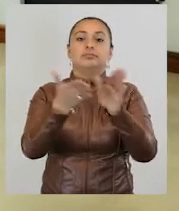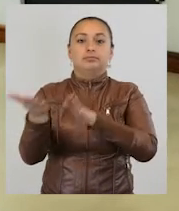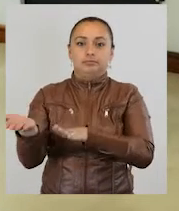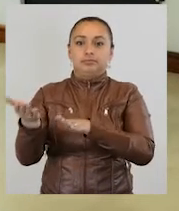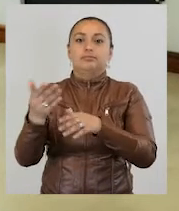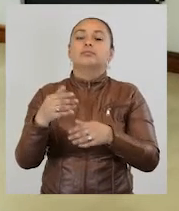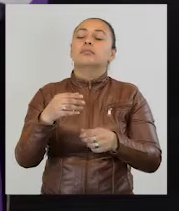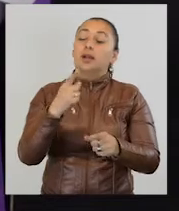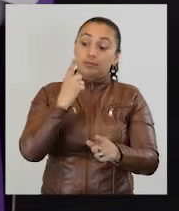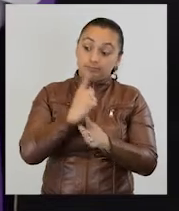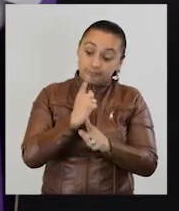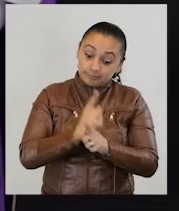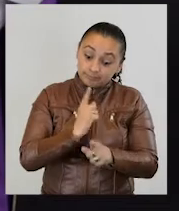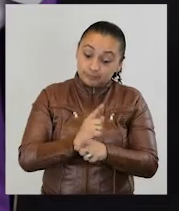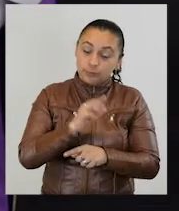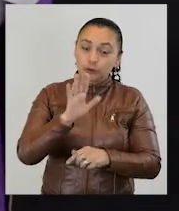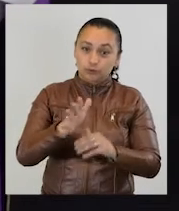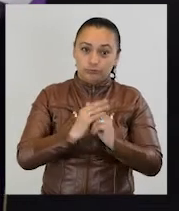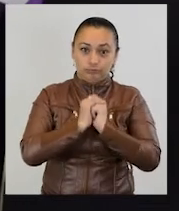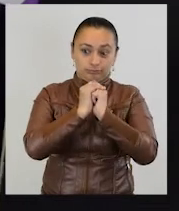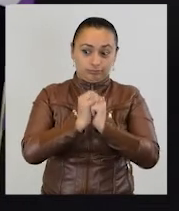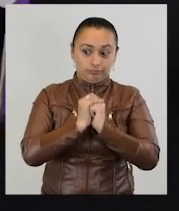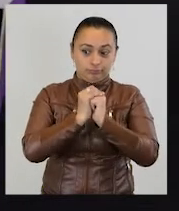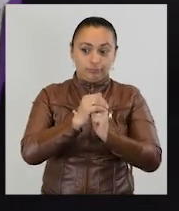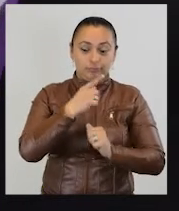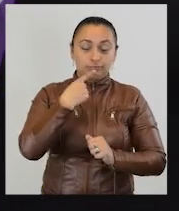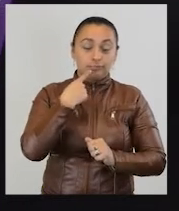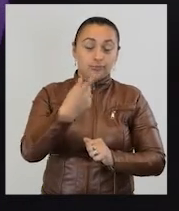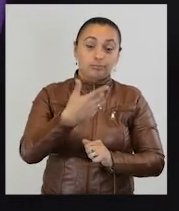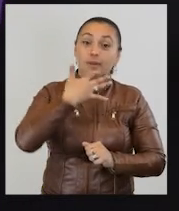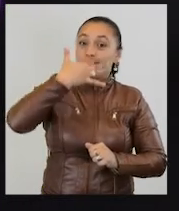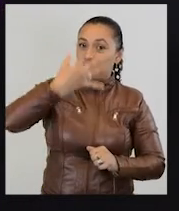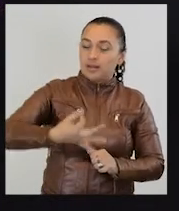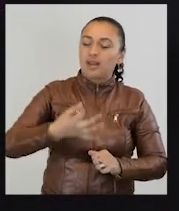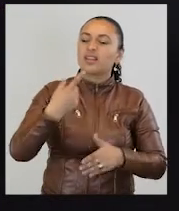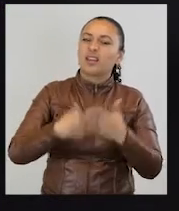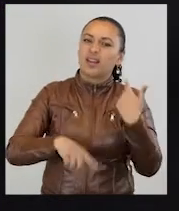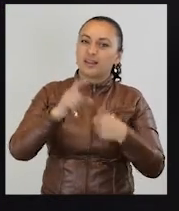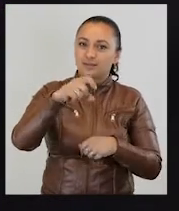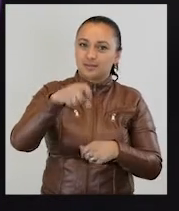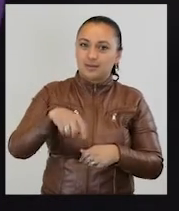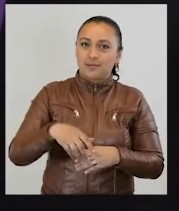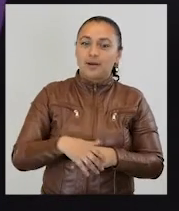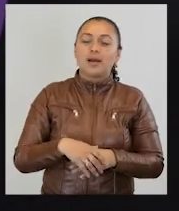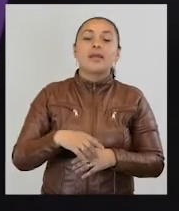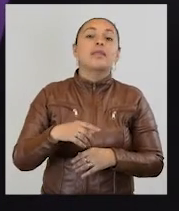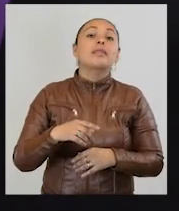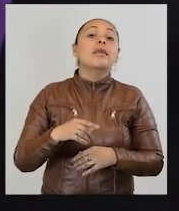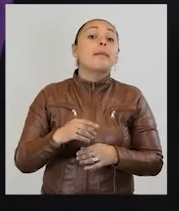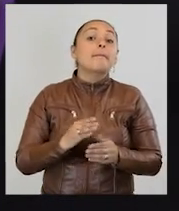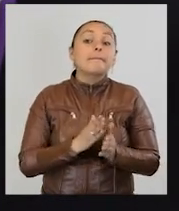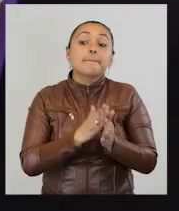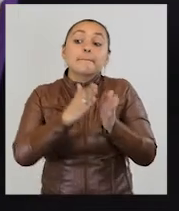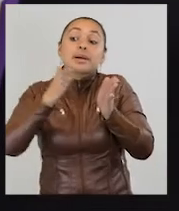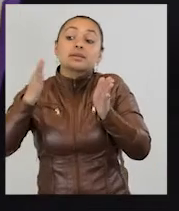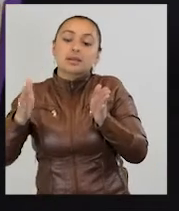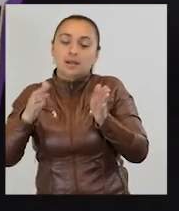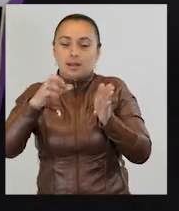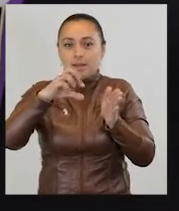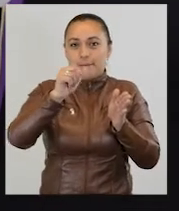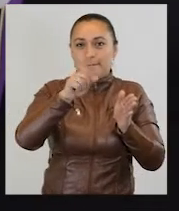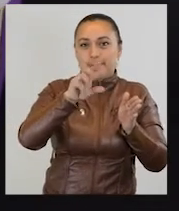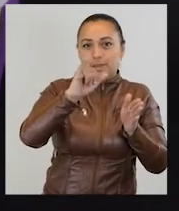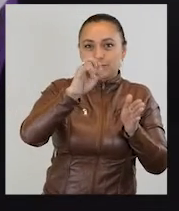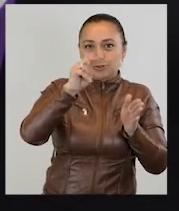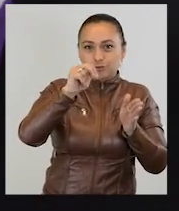Santo, para que constatara, según el testimonio de la ley y de los profetas, que era necesario pasar por la pasión para